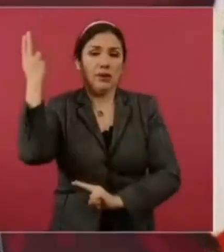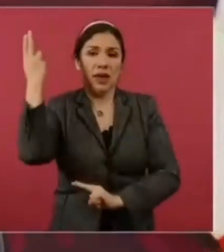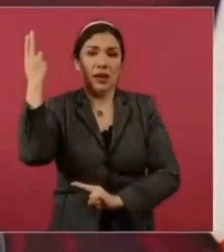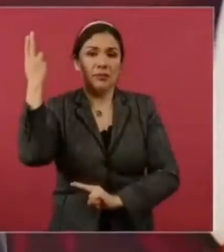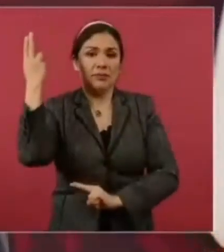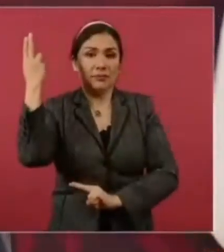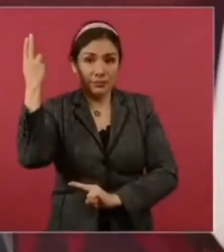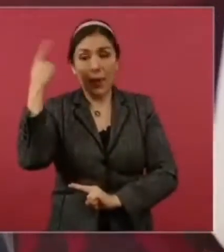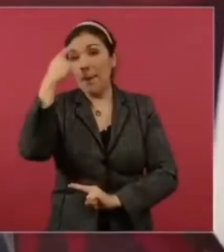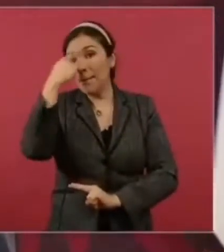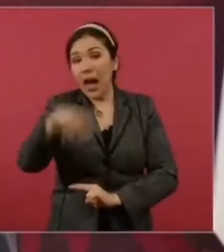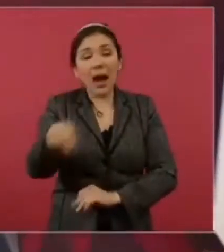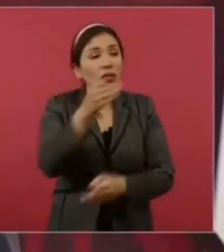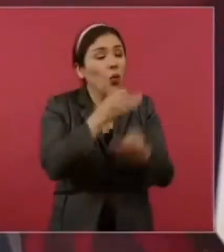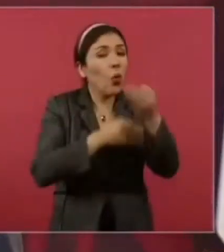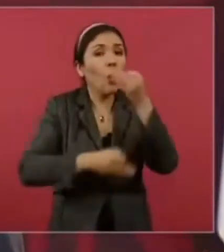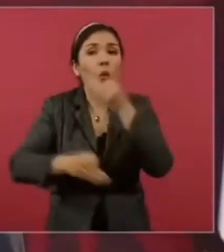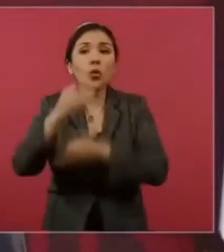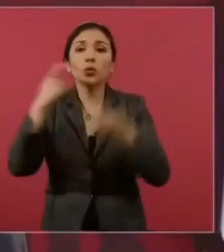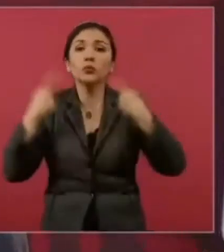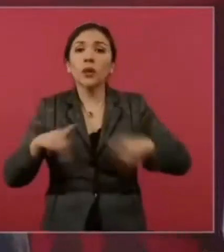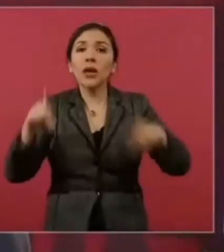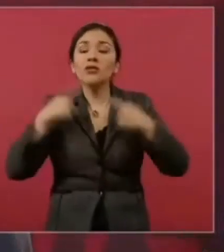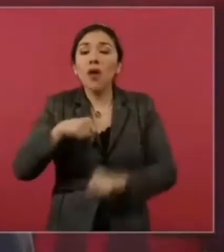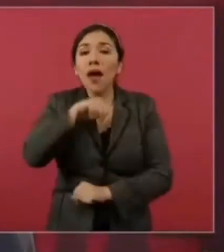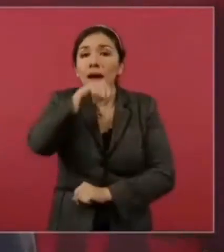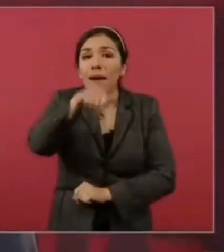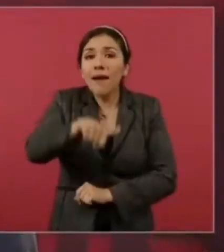es decir, es a todos los adultos mayores.